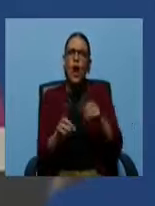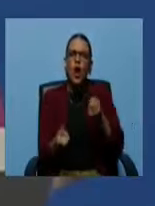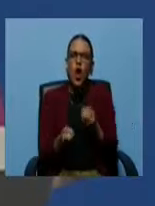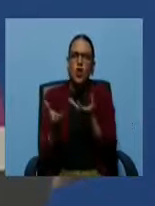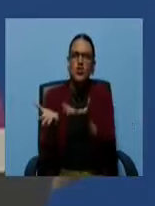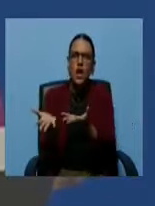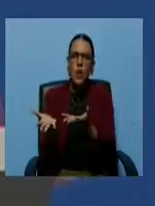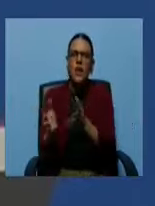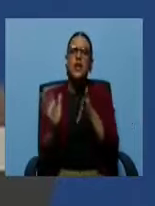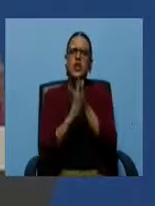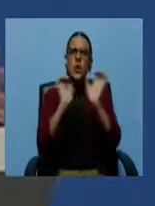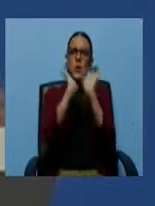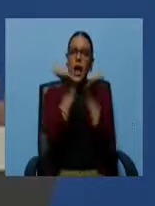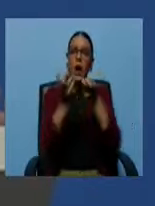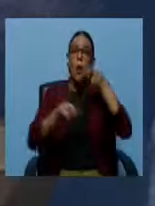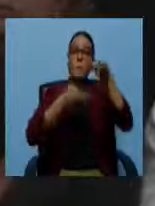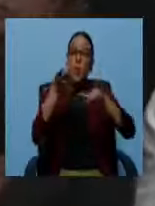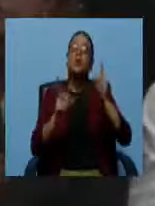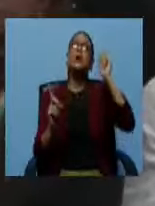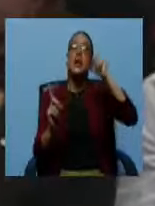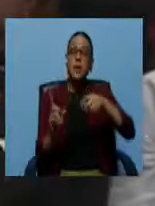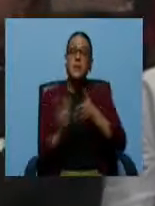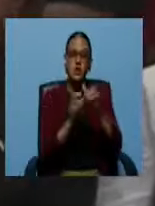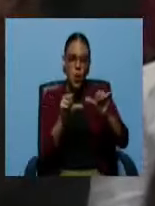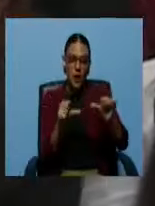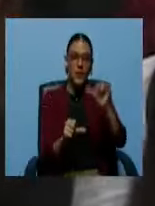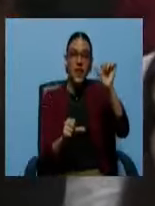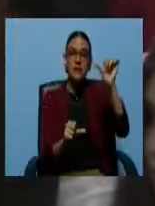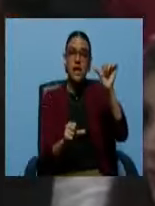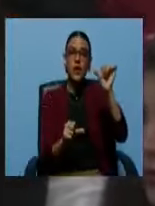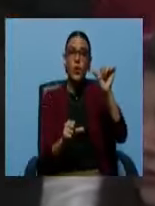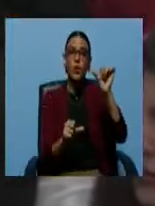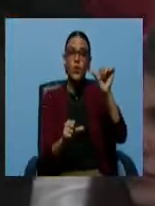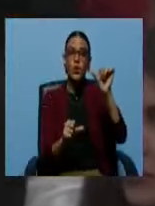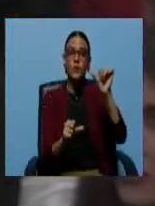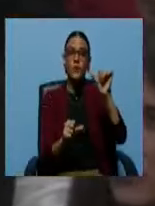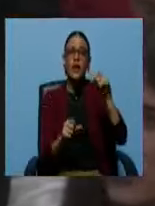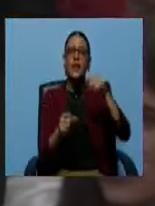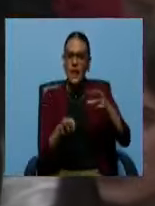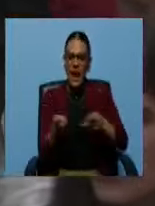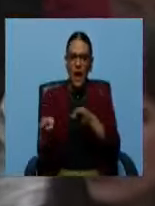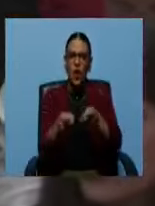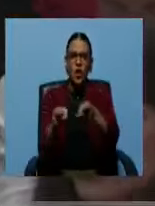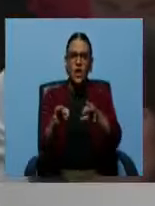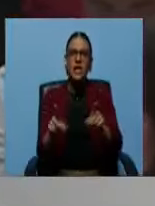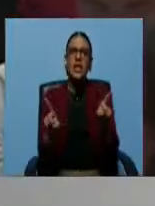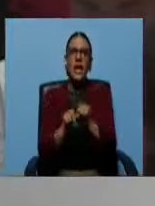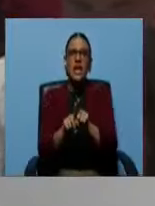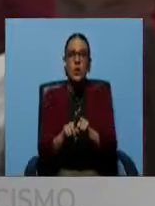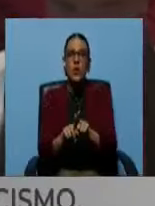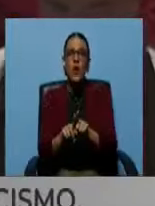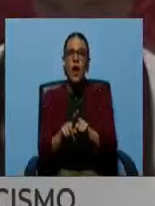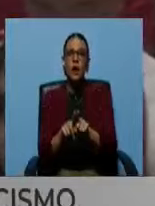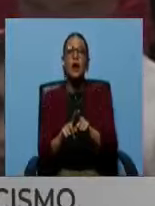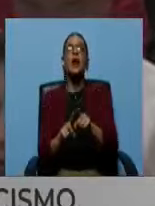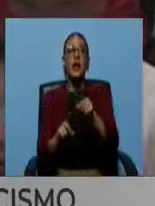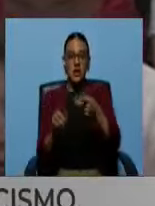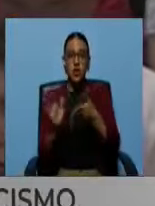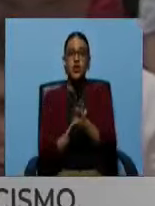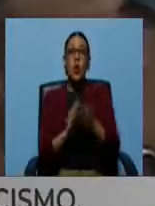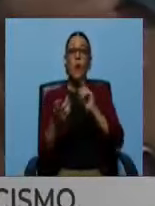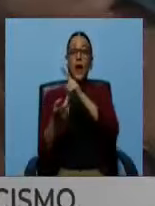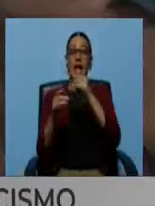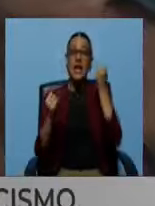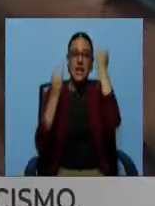consecuencias geopolíticas y también desarrollo de esta corriente contra la humanidad como es el